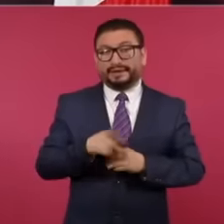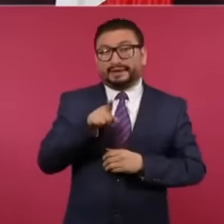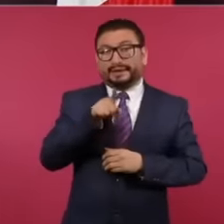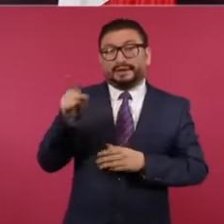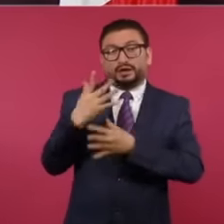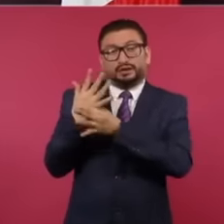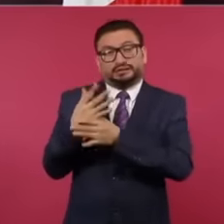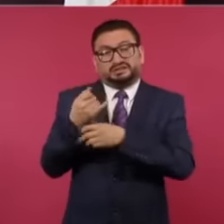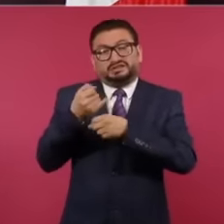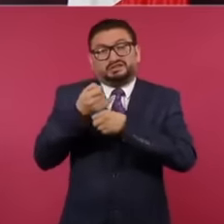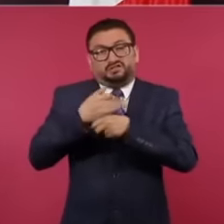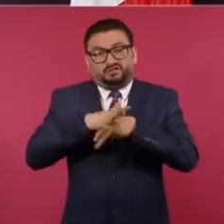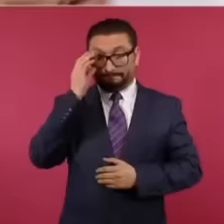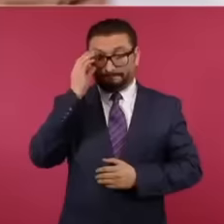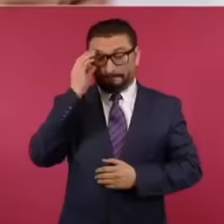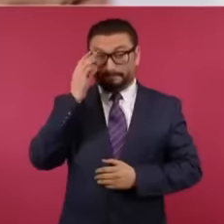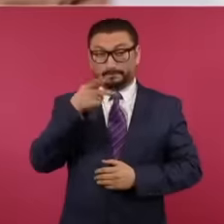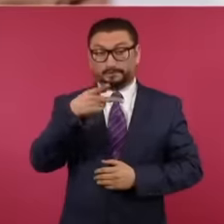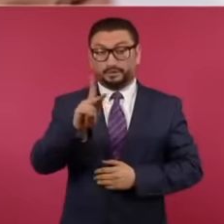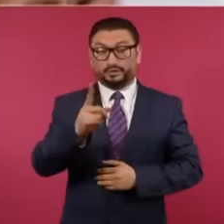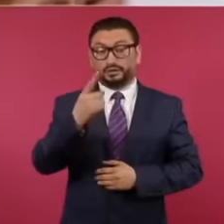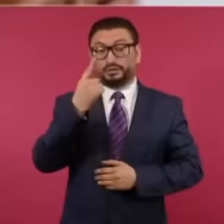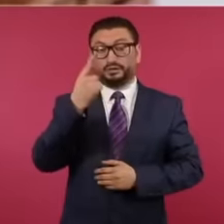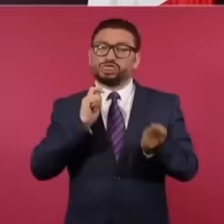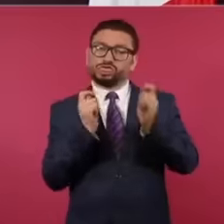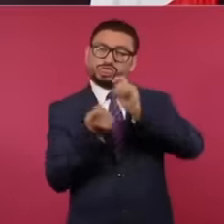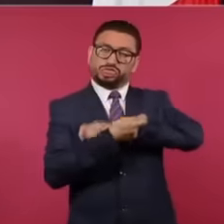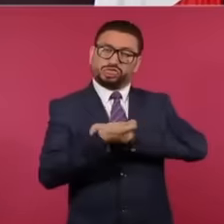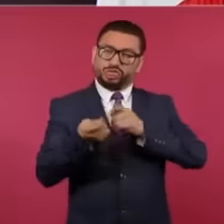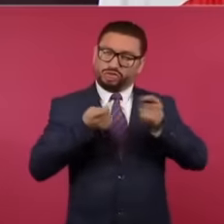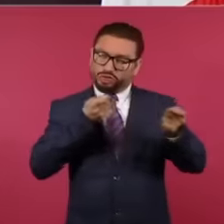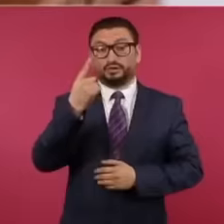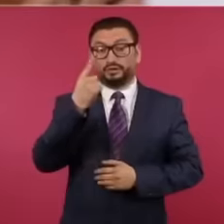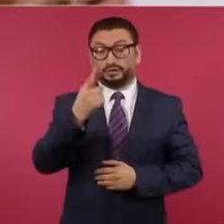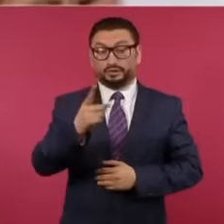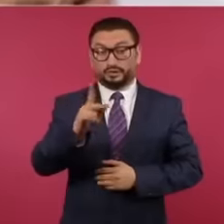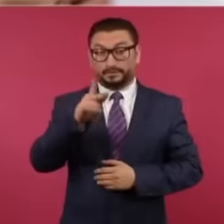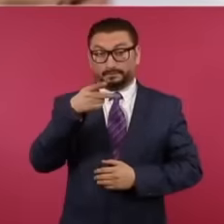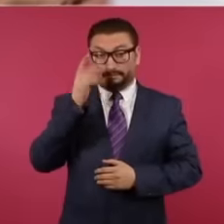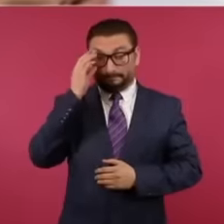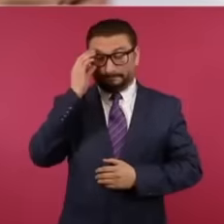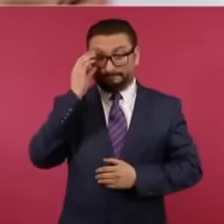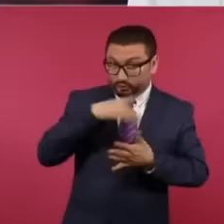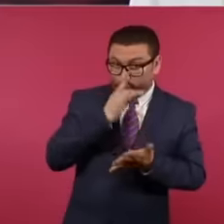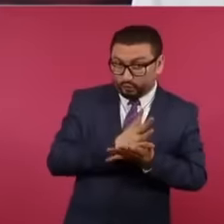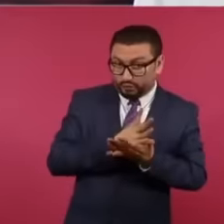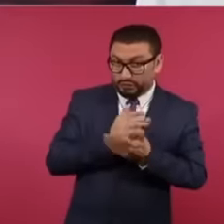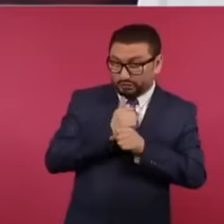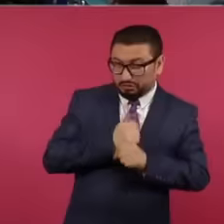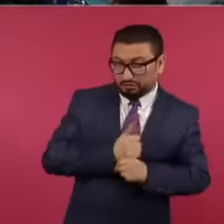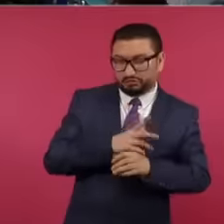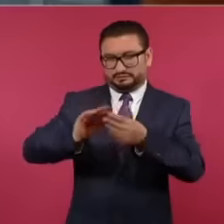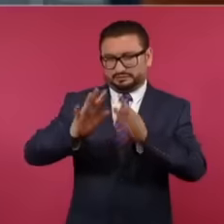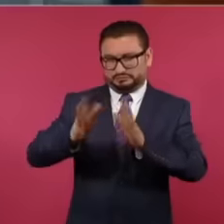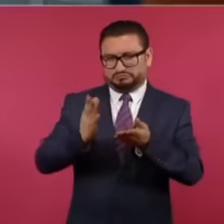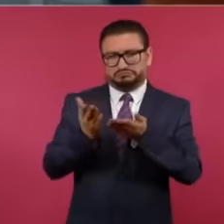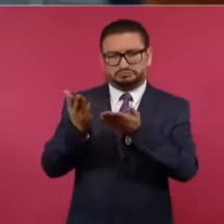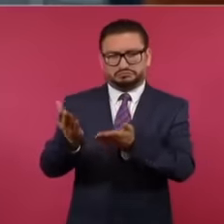supuestamente de información que son de manipulación, que no solo los padecemos en México, sino en